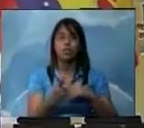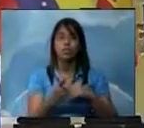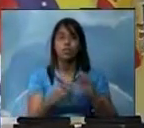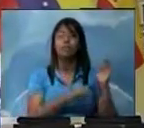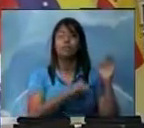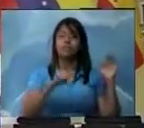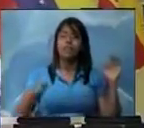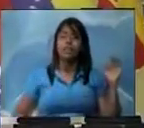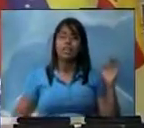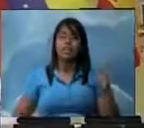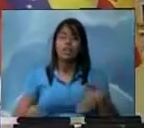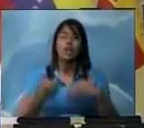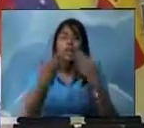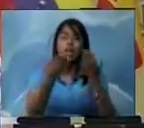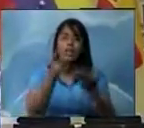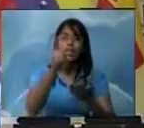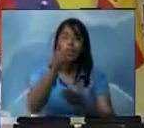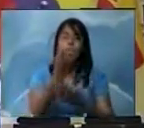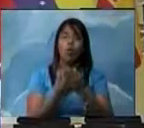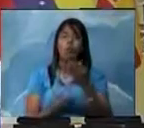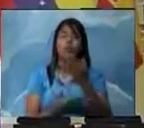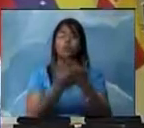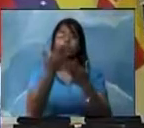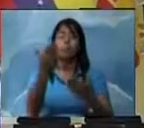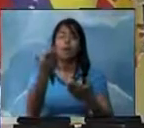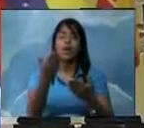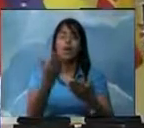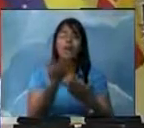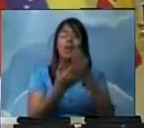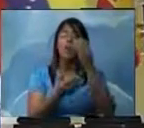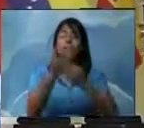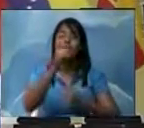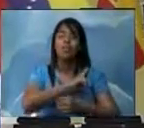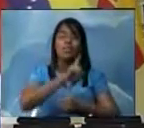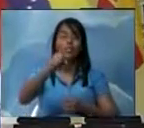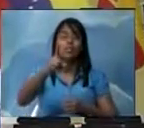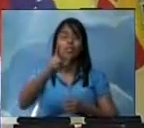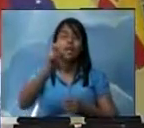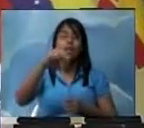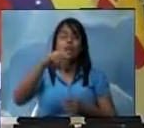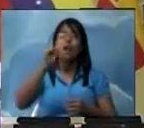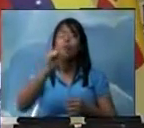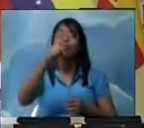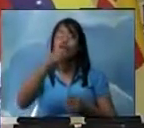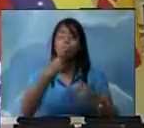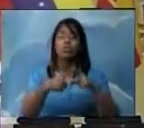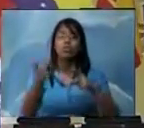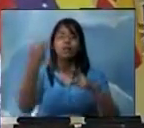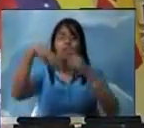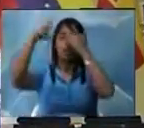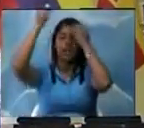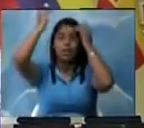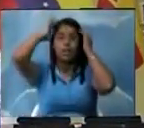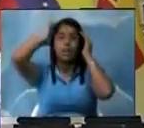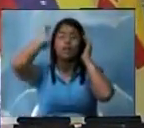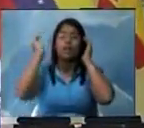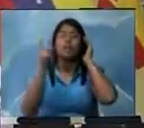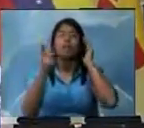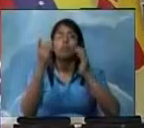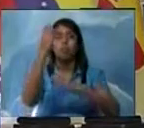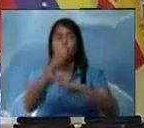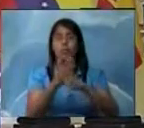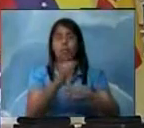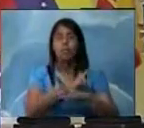el Señor entregó en sus manos, en las manos de Nabucodonosor, mis amados hermanos,